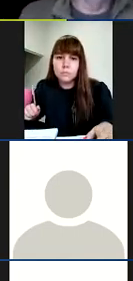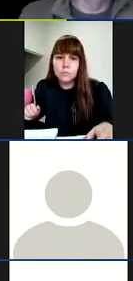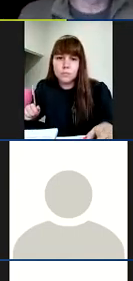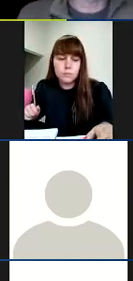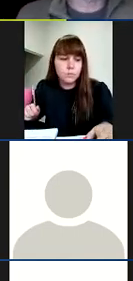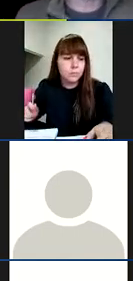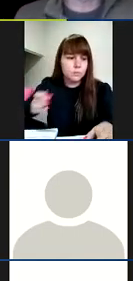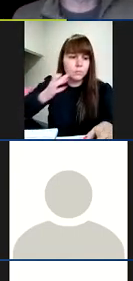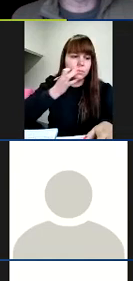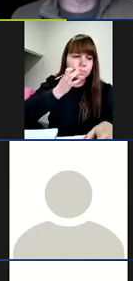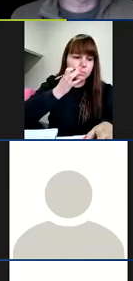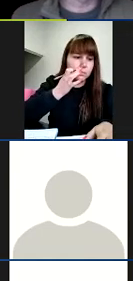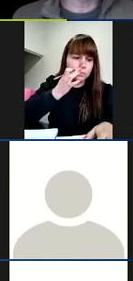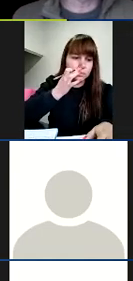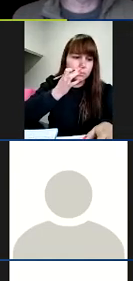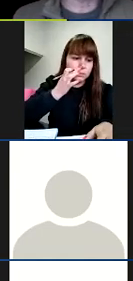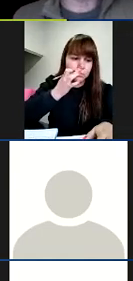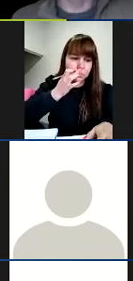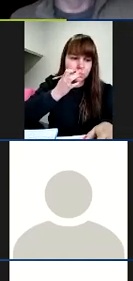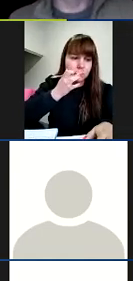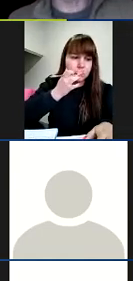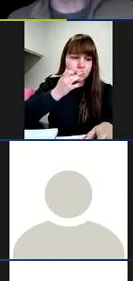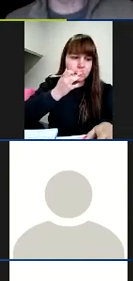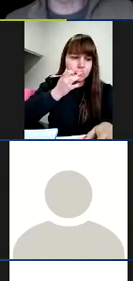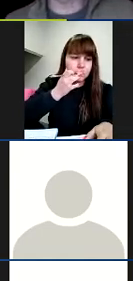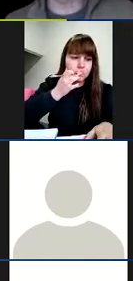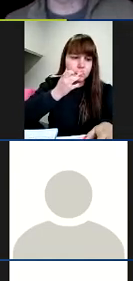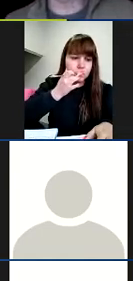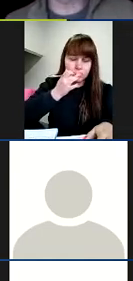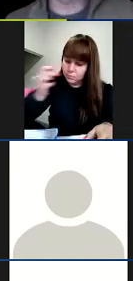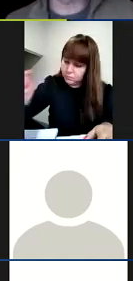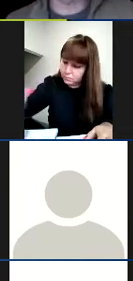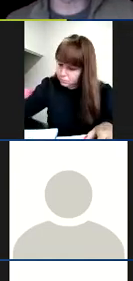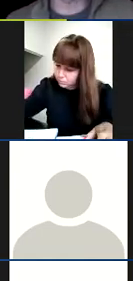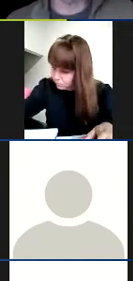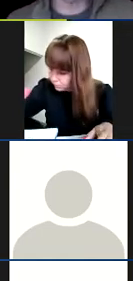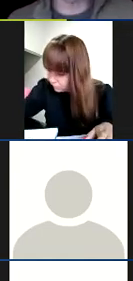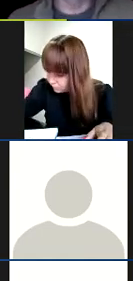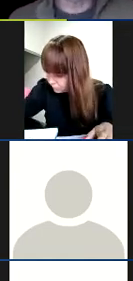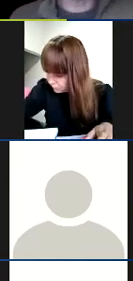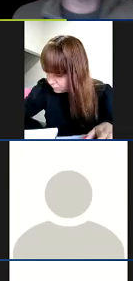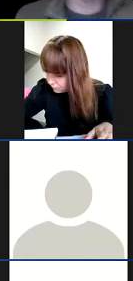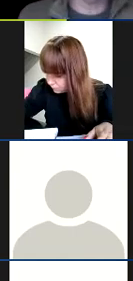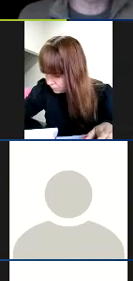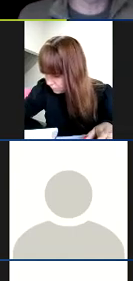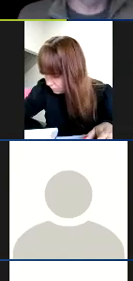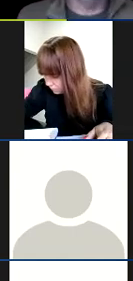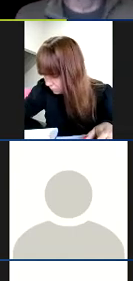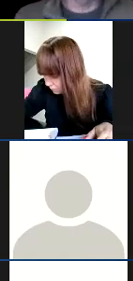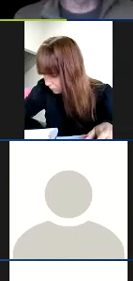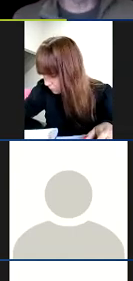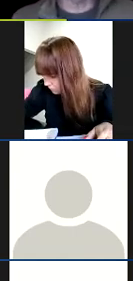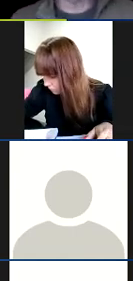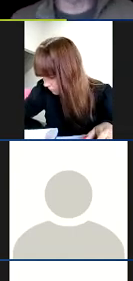pesos. Ahora, cuando se va degradando por el paso del tiempo, bueno, no va a valer 25 mil pesos. Sin embargo, en el estatuto va a decir que hay 25 mil pesos.